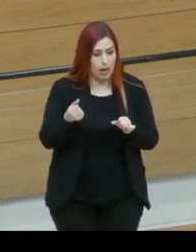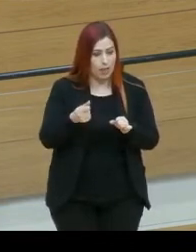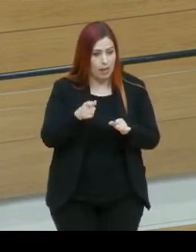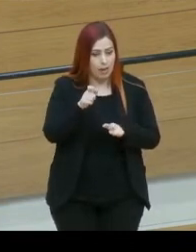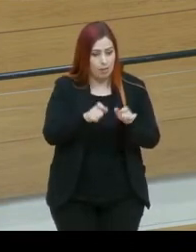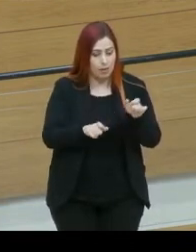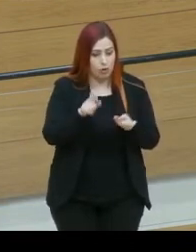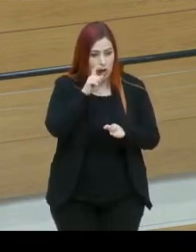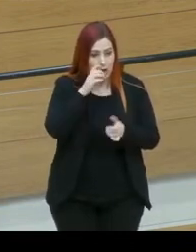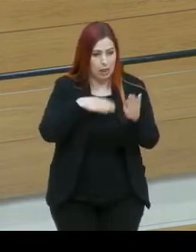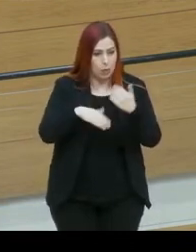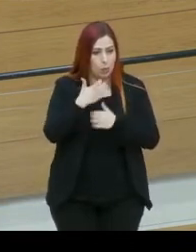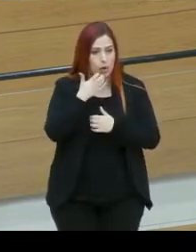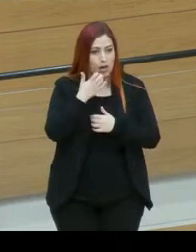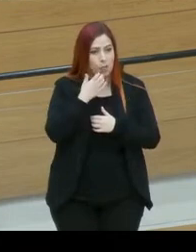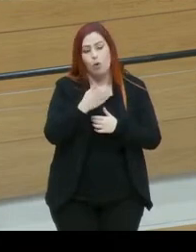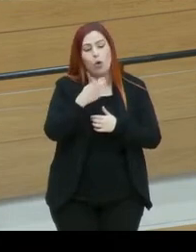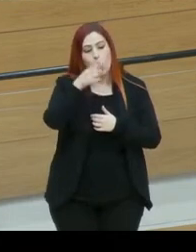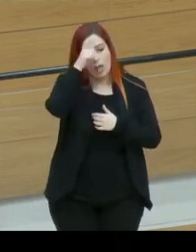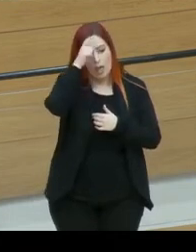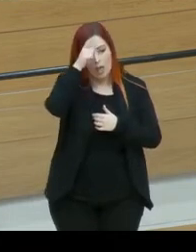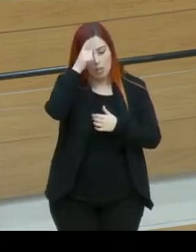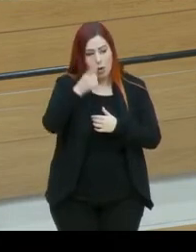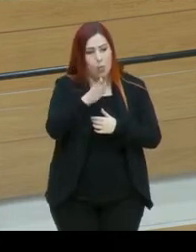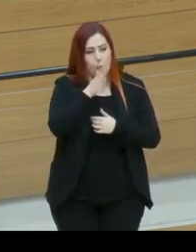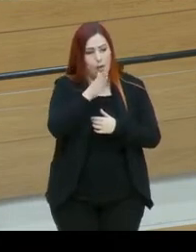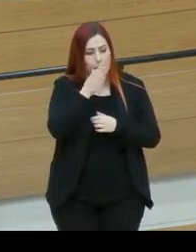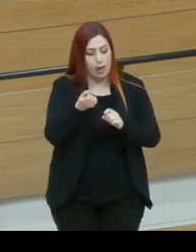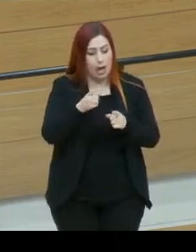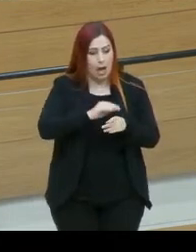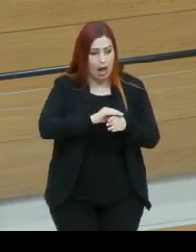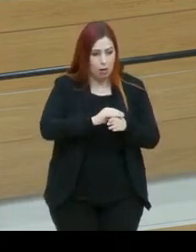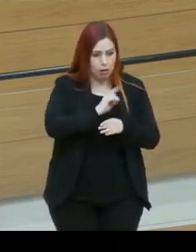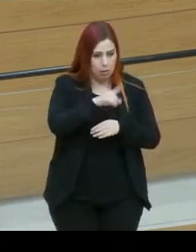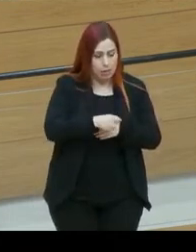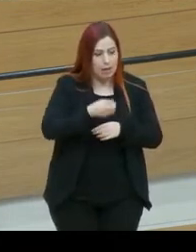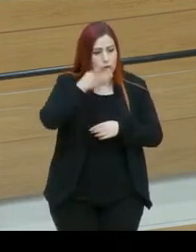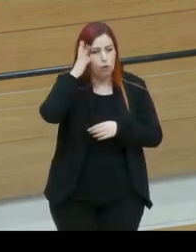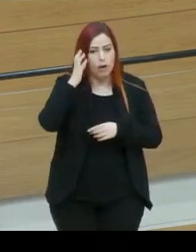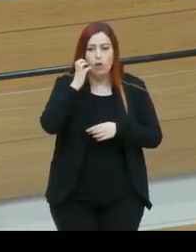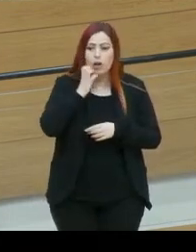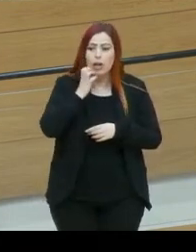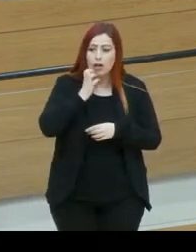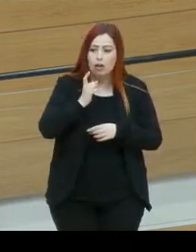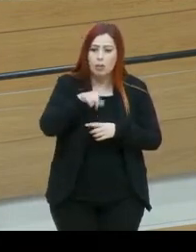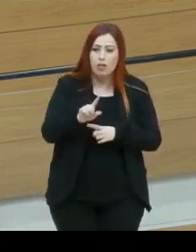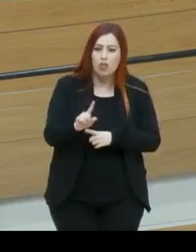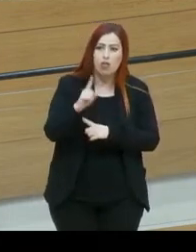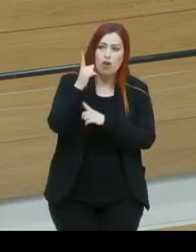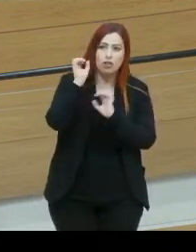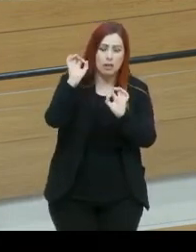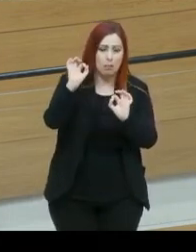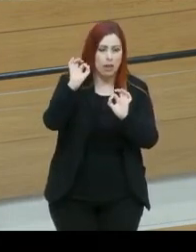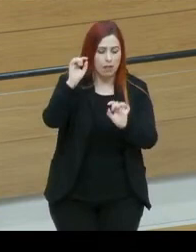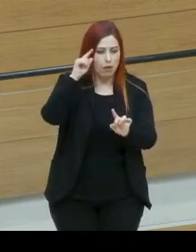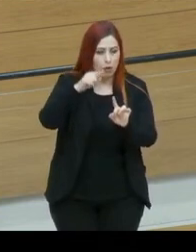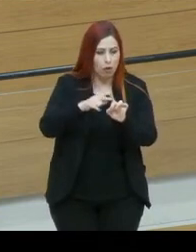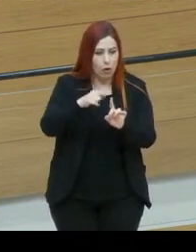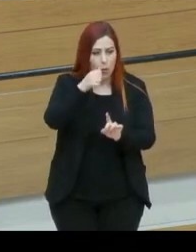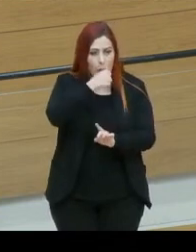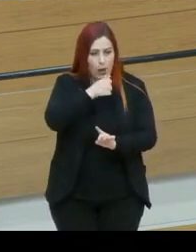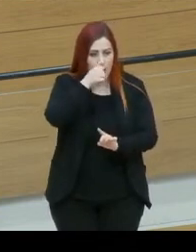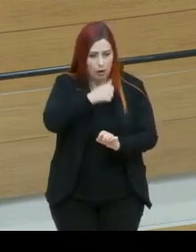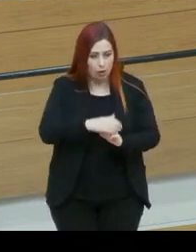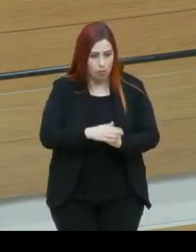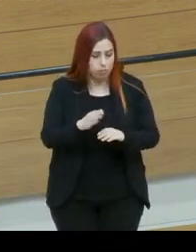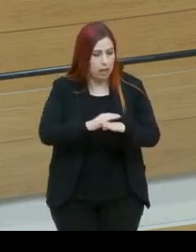por ejemplo, tomaban bebidas fermentadas. Incluso los romanos y los griegos tenían un dios específico para el vino. Vamos, que